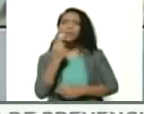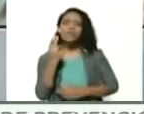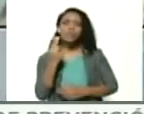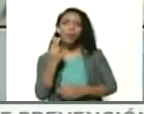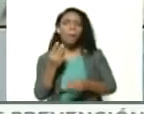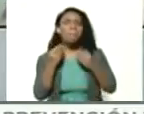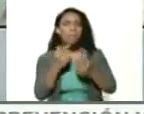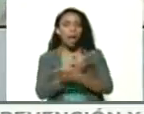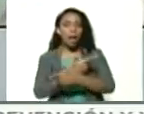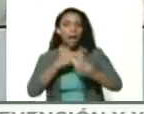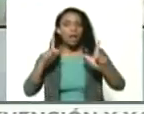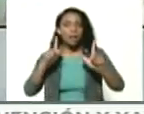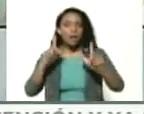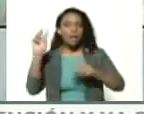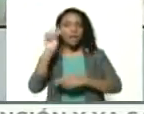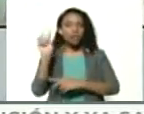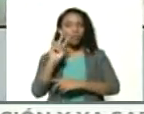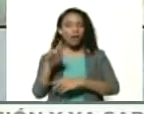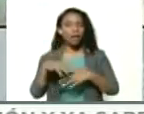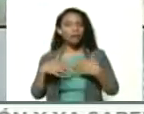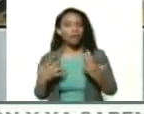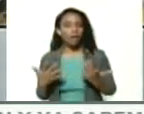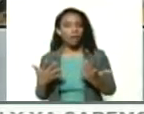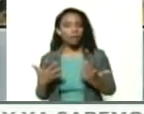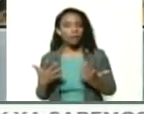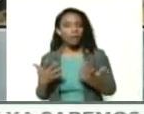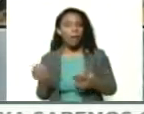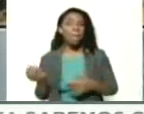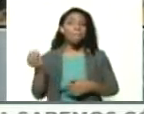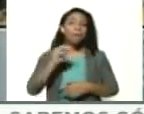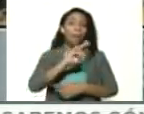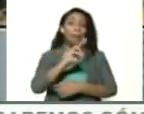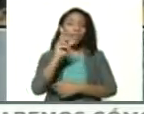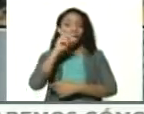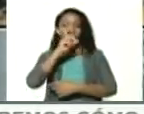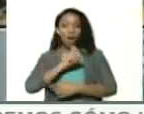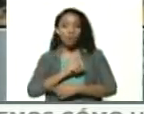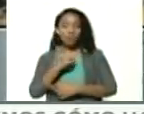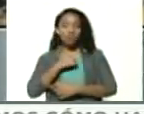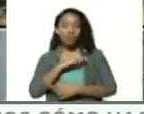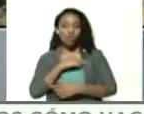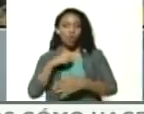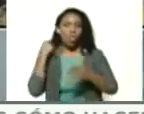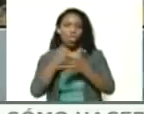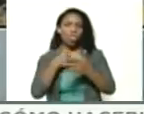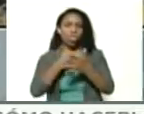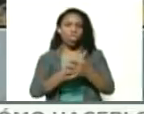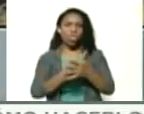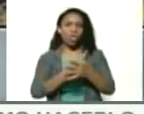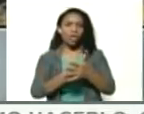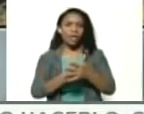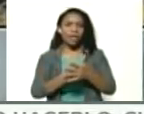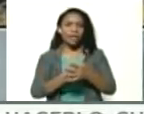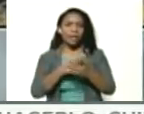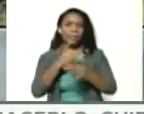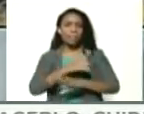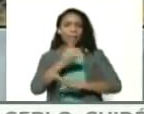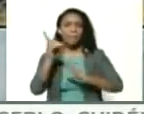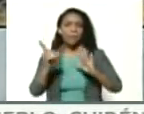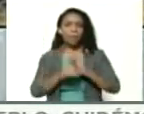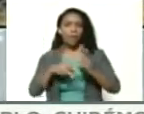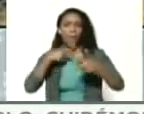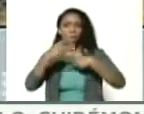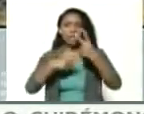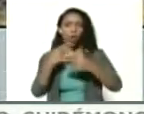para liberar a Venezuela, que desde más de 20 años estamos sometidos a un asedio diplomático,